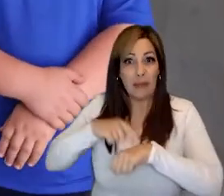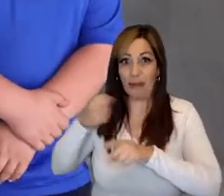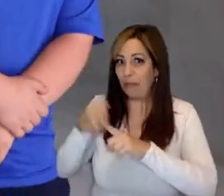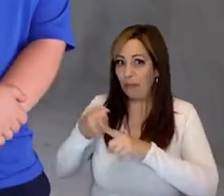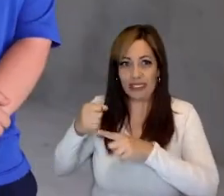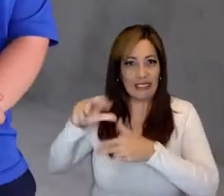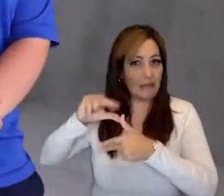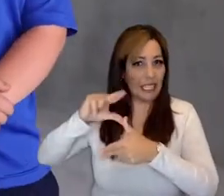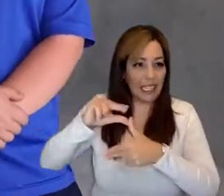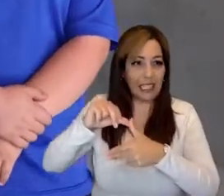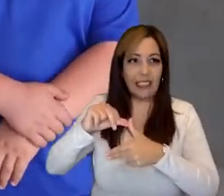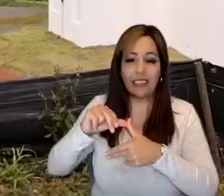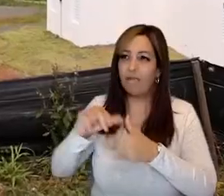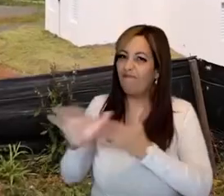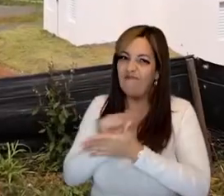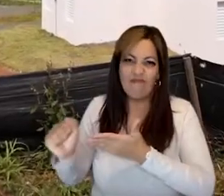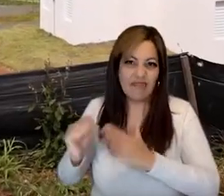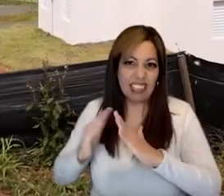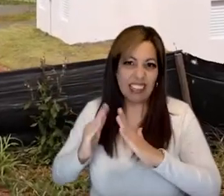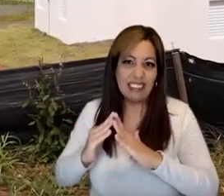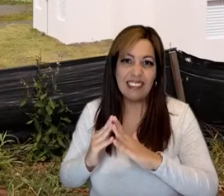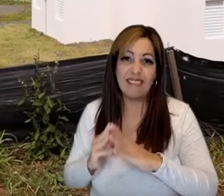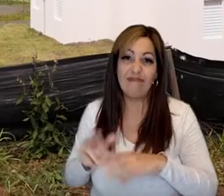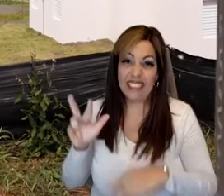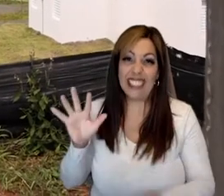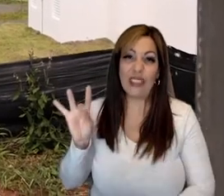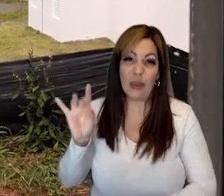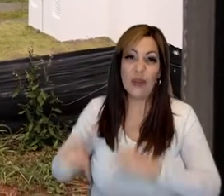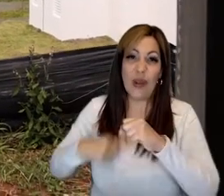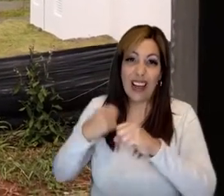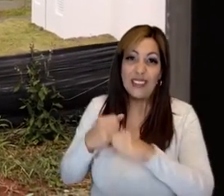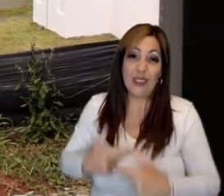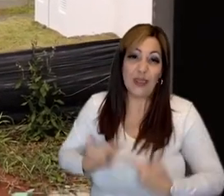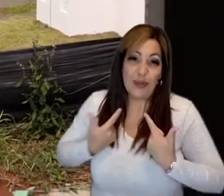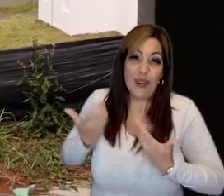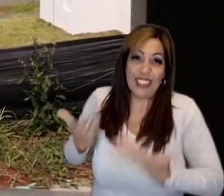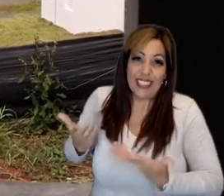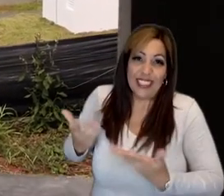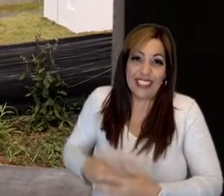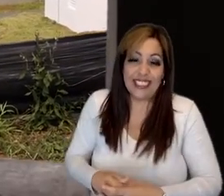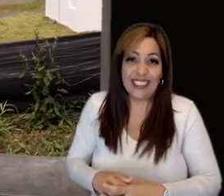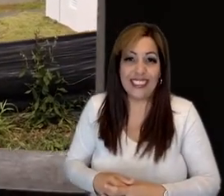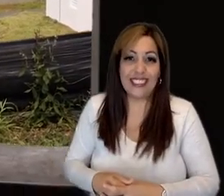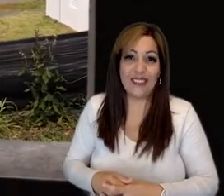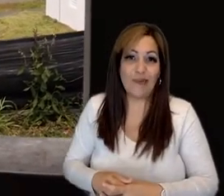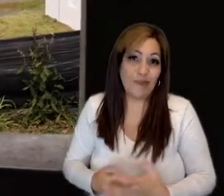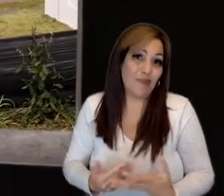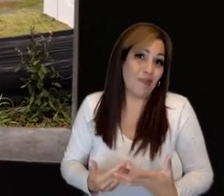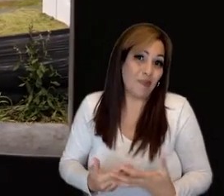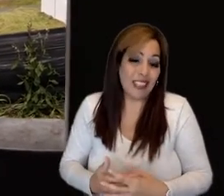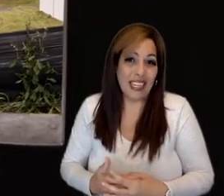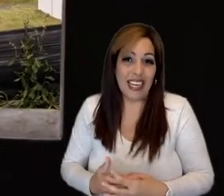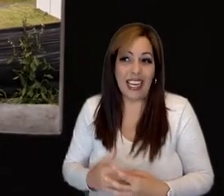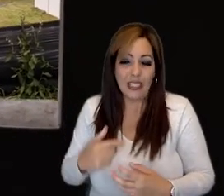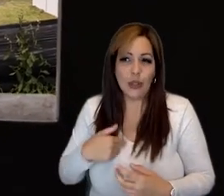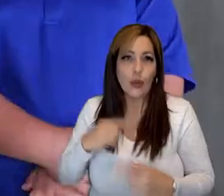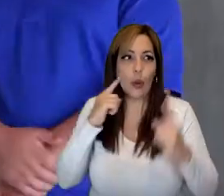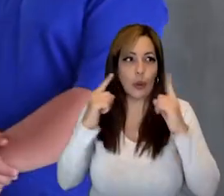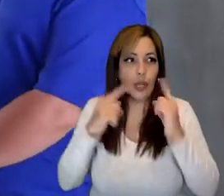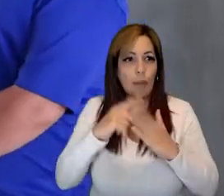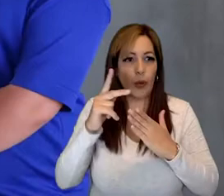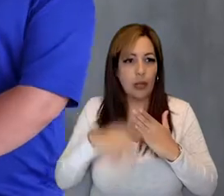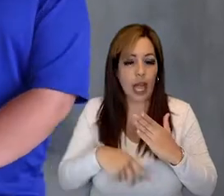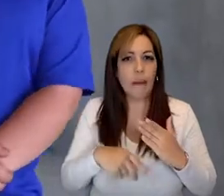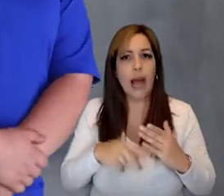Ahí fue donde vino el huracán y me destruyó la casita. 38 años llevo viviendo aquí, en este lugar, sí. Me enteré